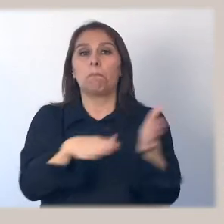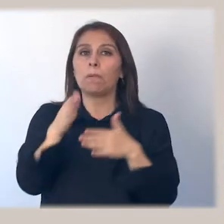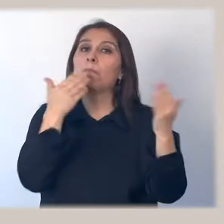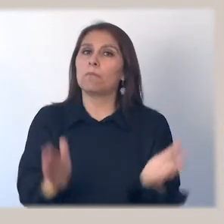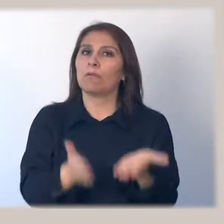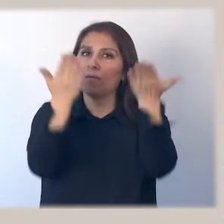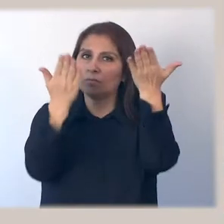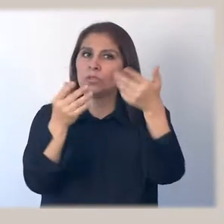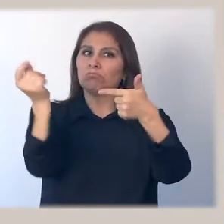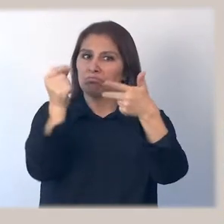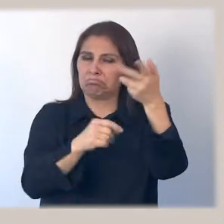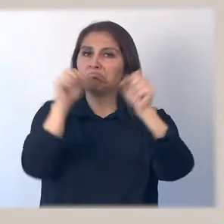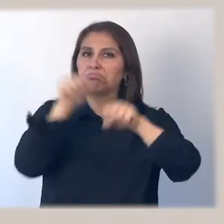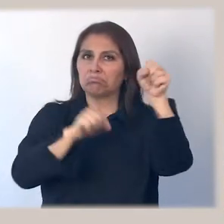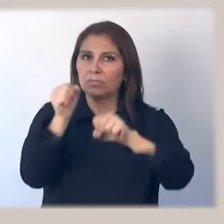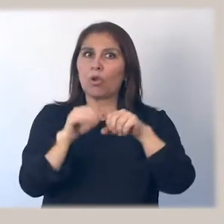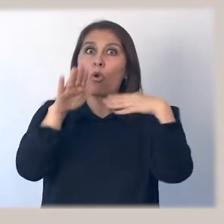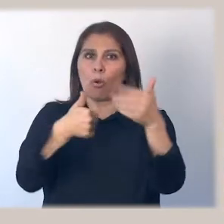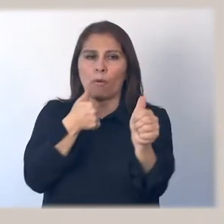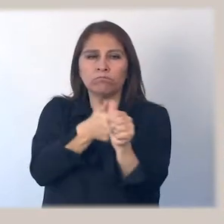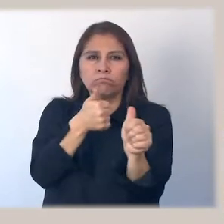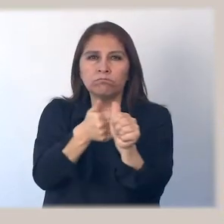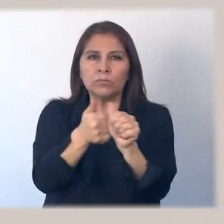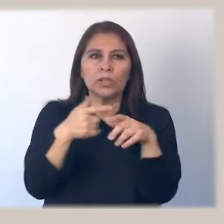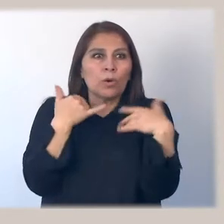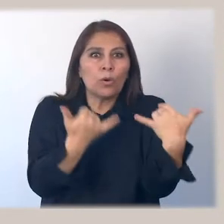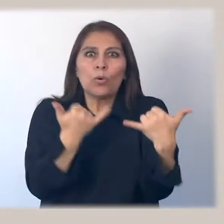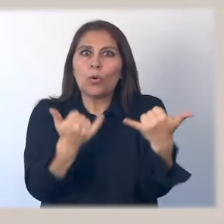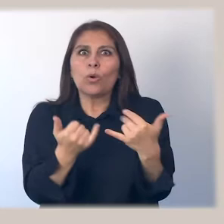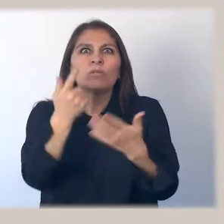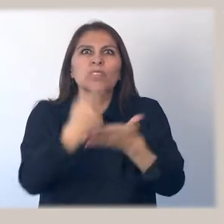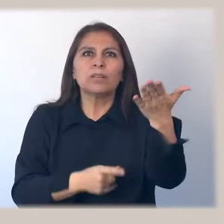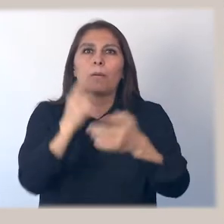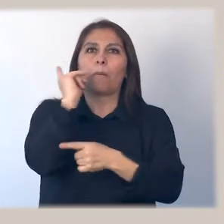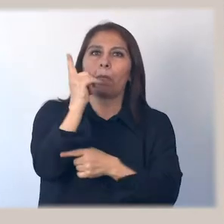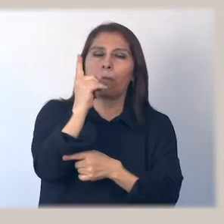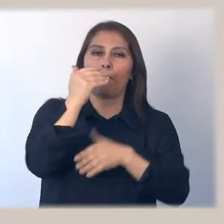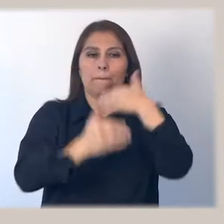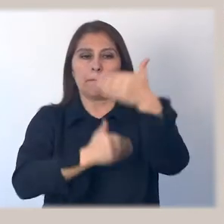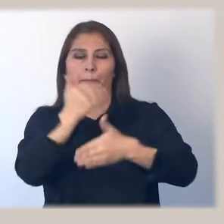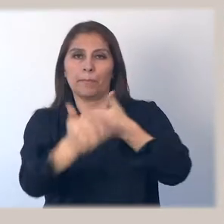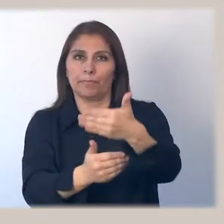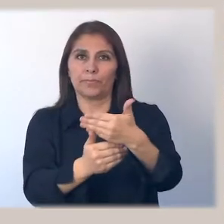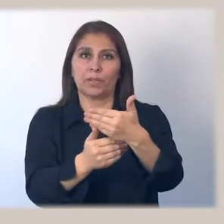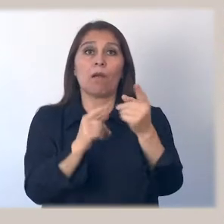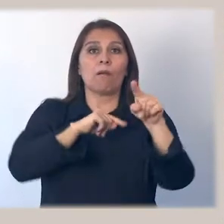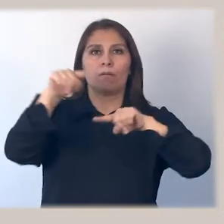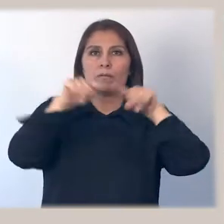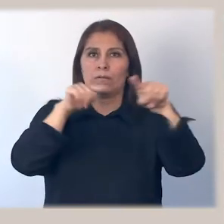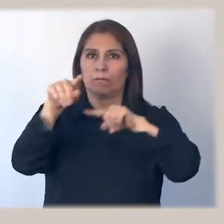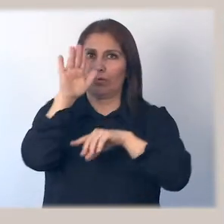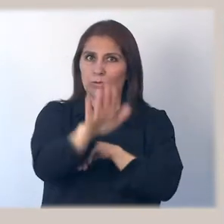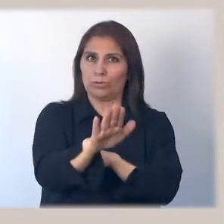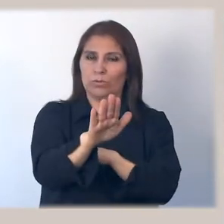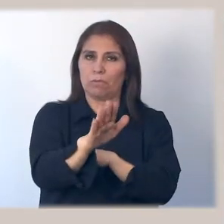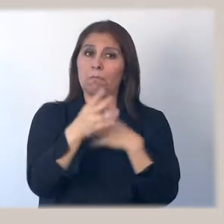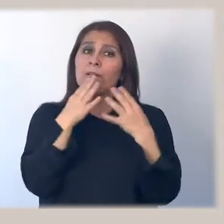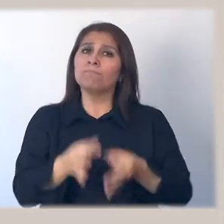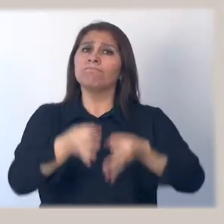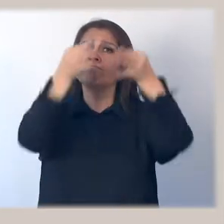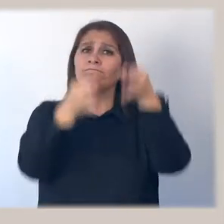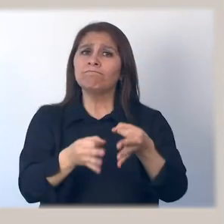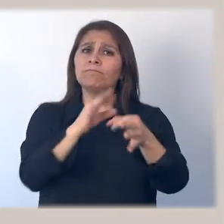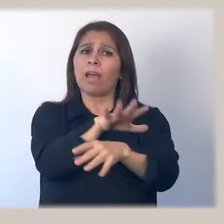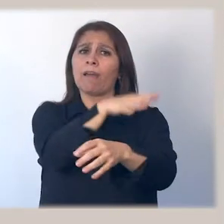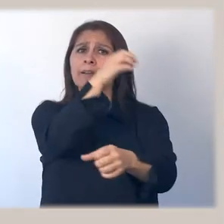y el plan de mejoramiento, a través del seguimiento y actualización de políticas, procesos y procedimientos administrativos